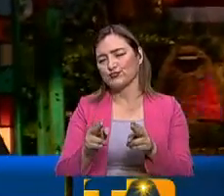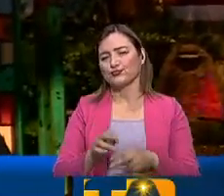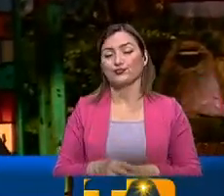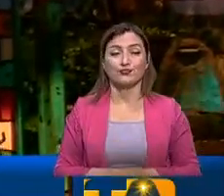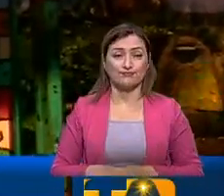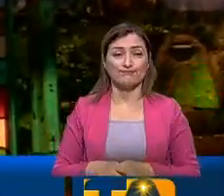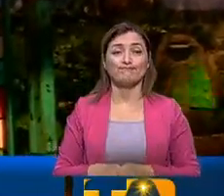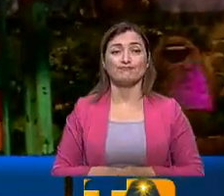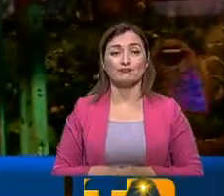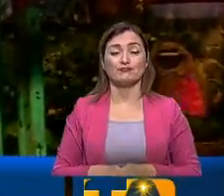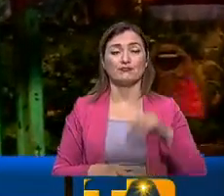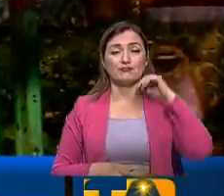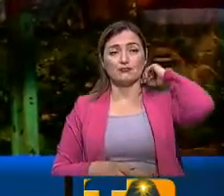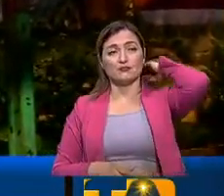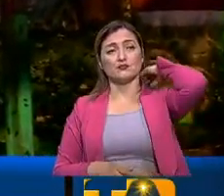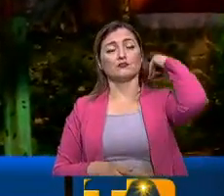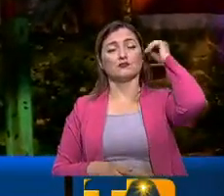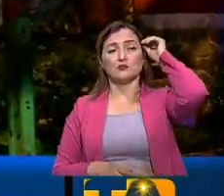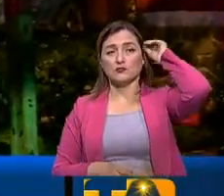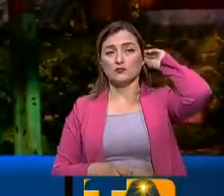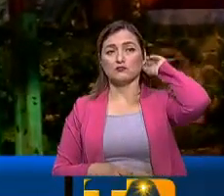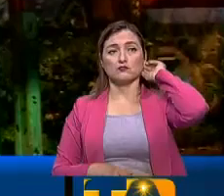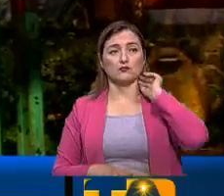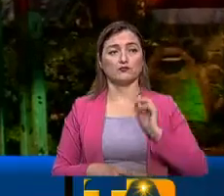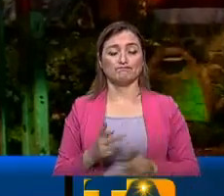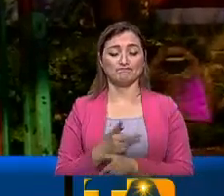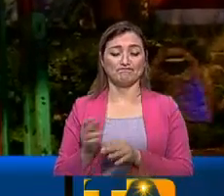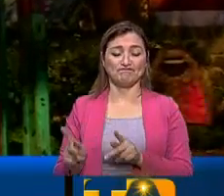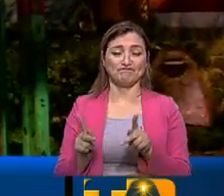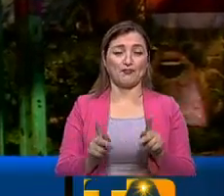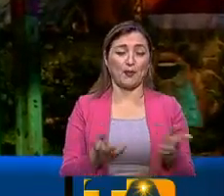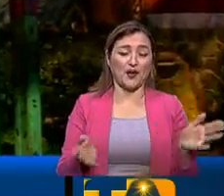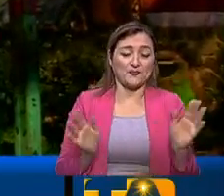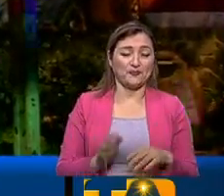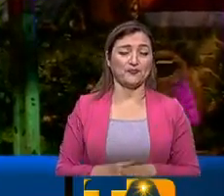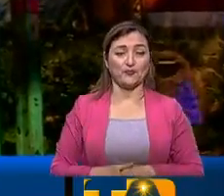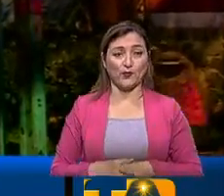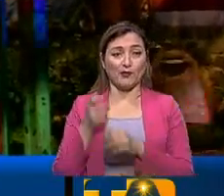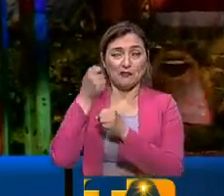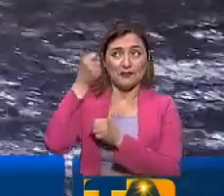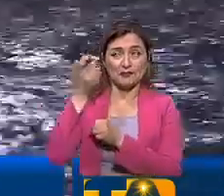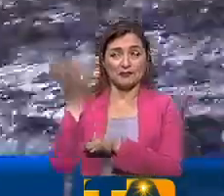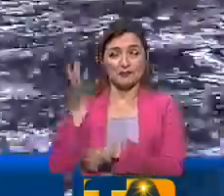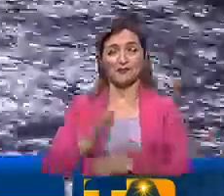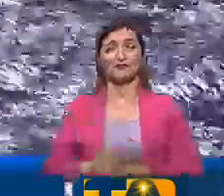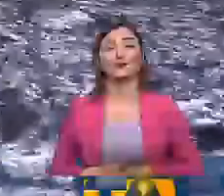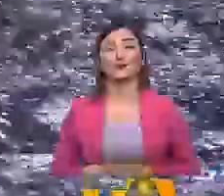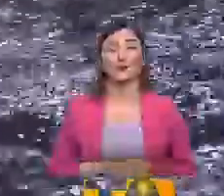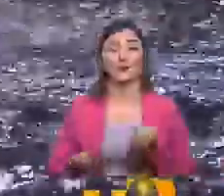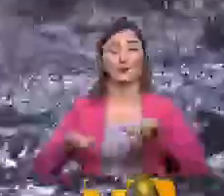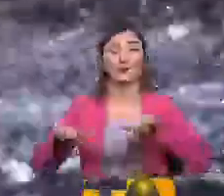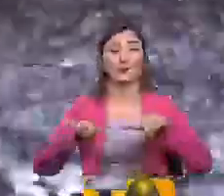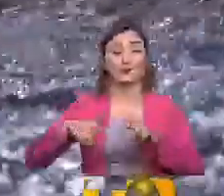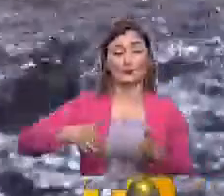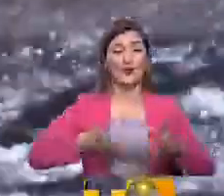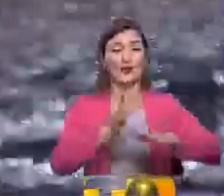mismo. Mal drenaje, hay que prepararse nomás y salir con su paraguas. Algunos tramos de la vía